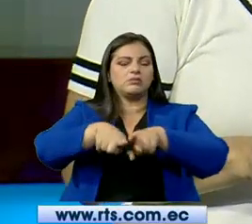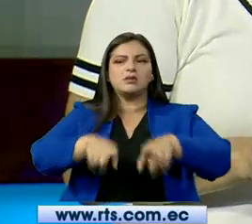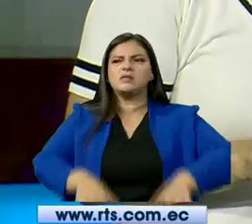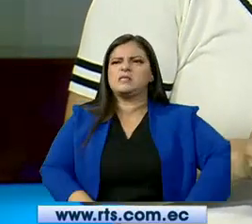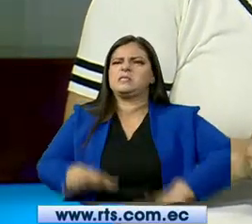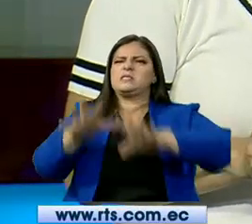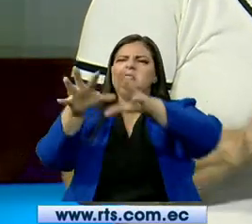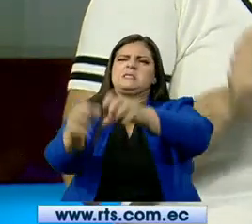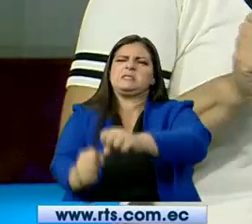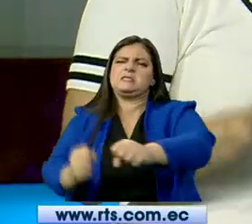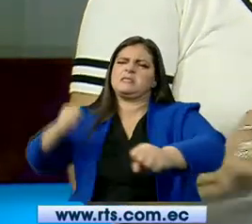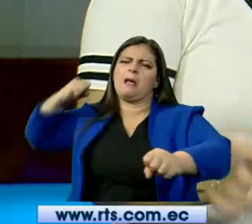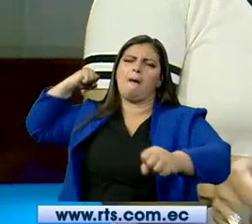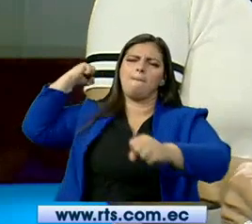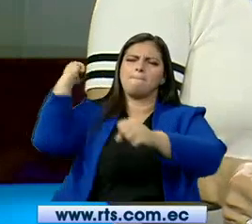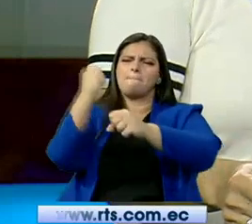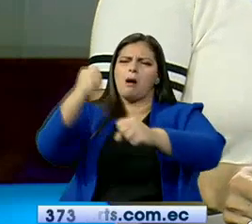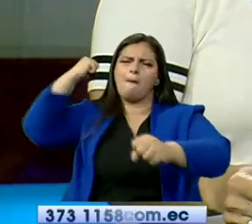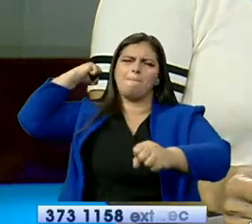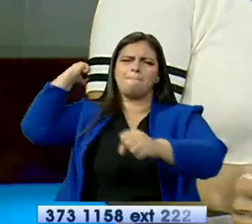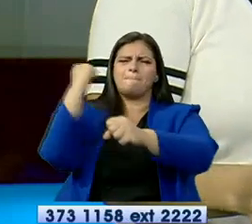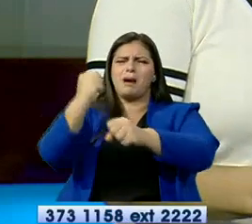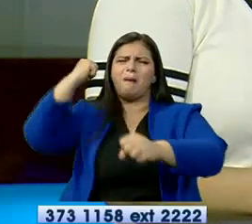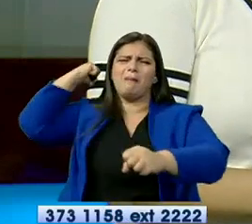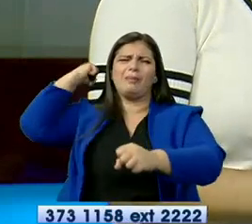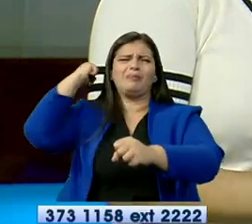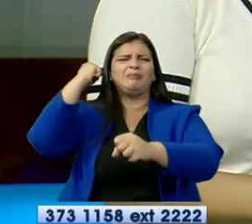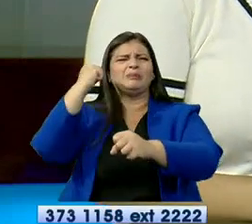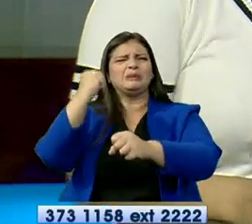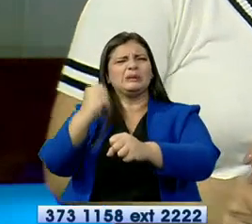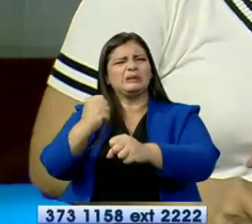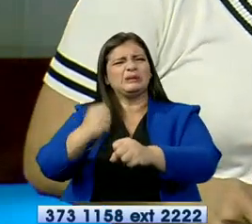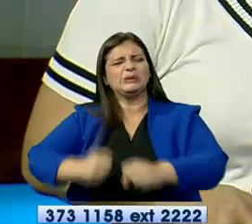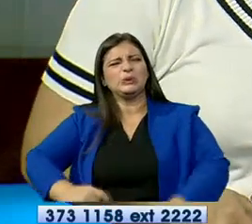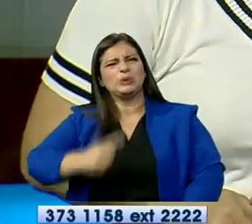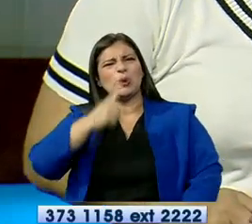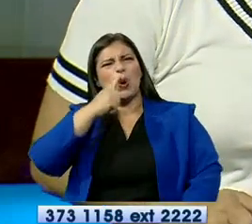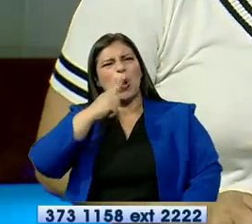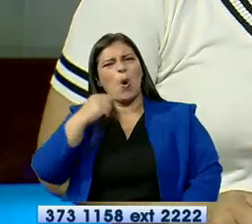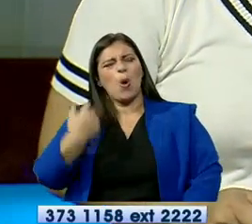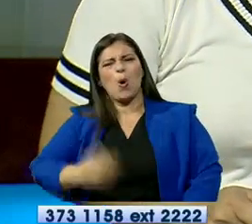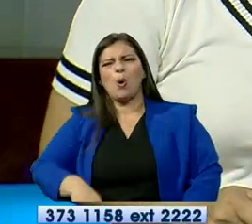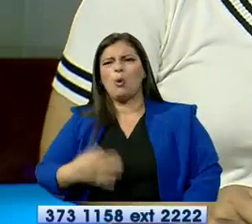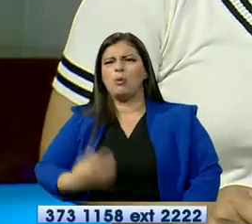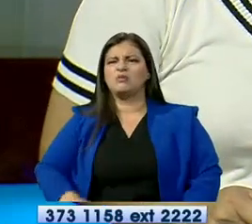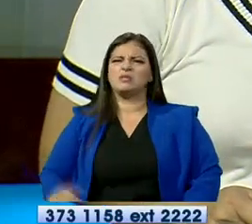amigos televidentes, se produjo en un populoso sector del norte de Guayaquil.